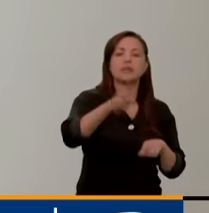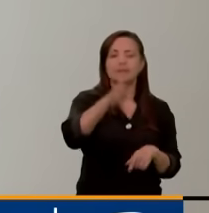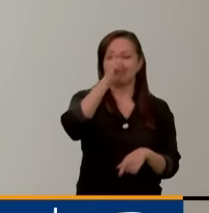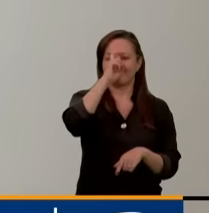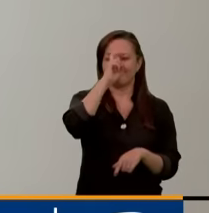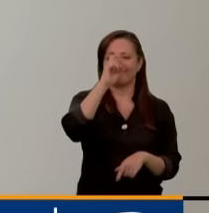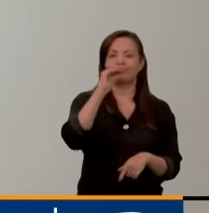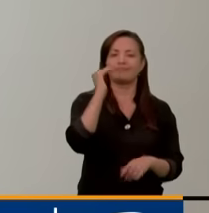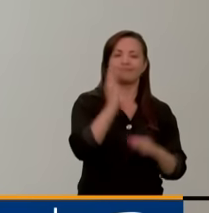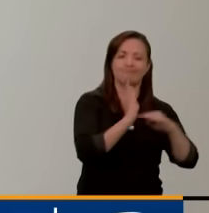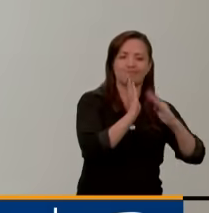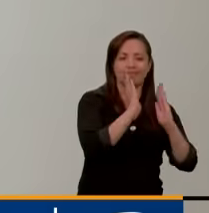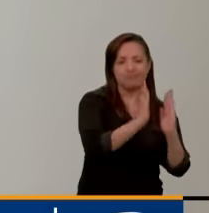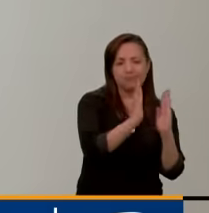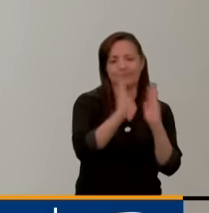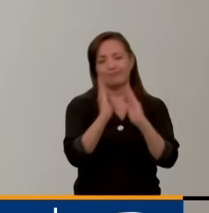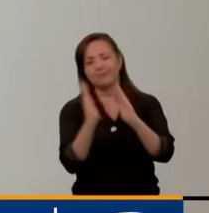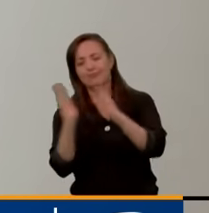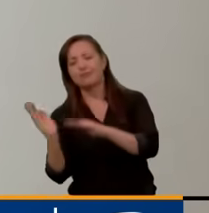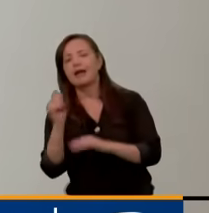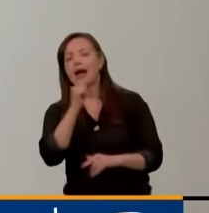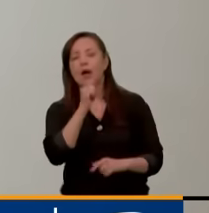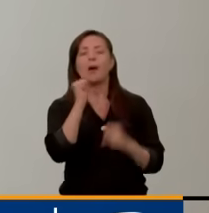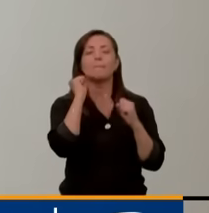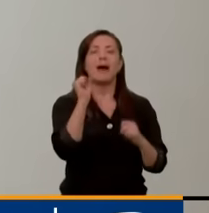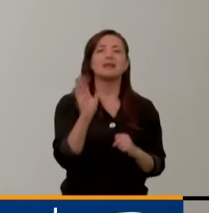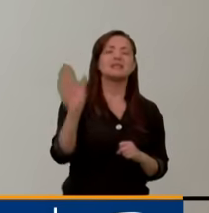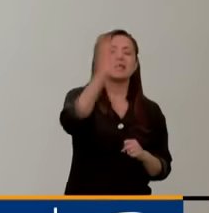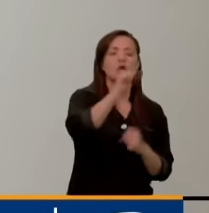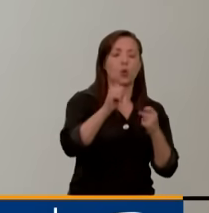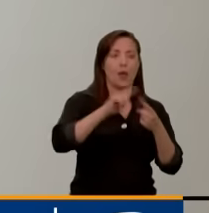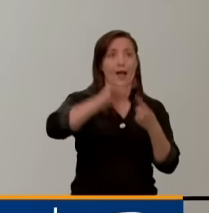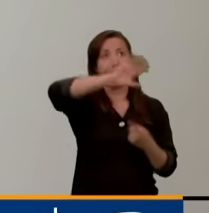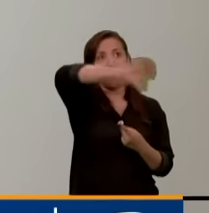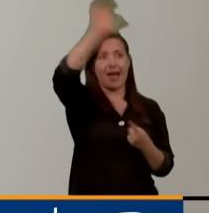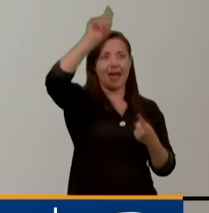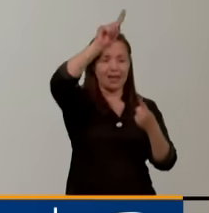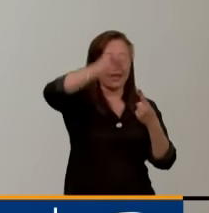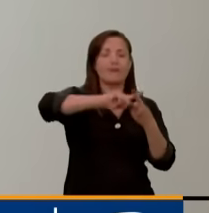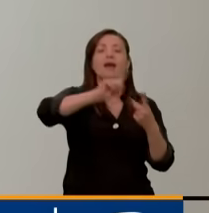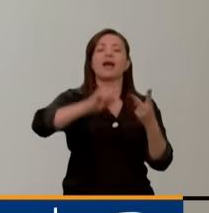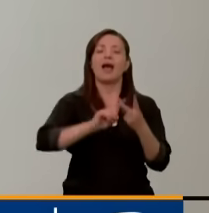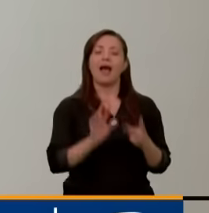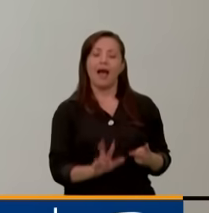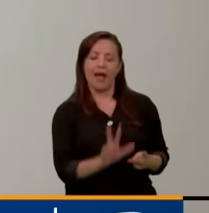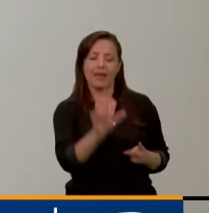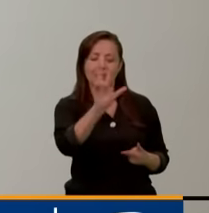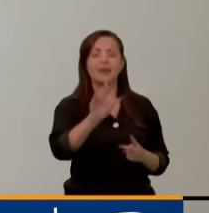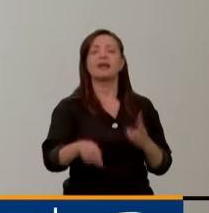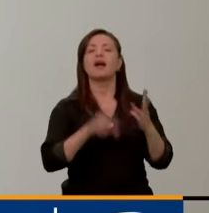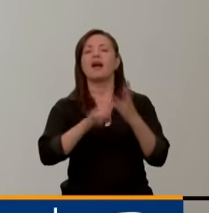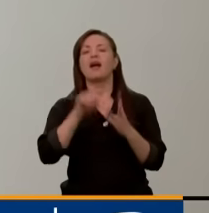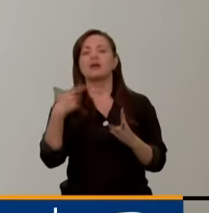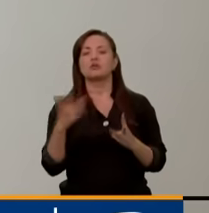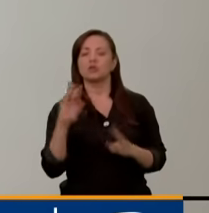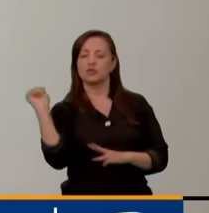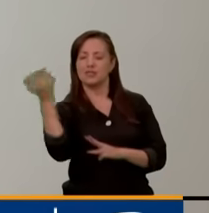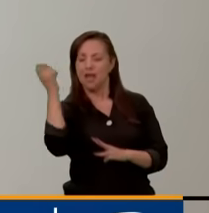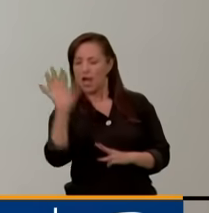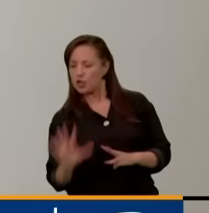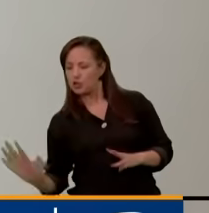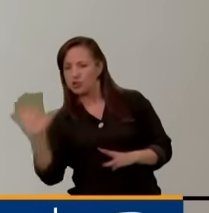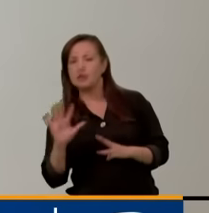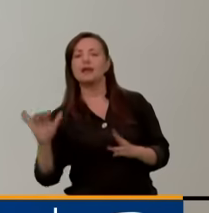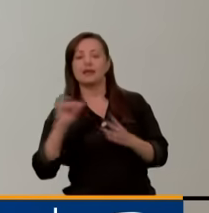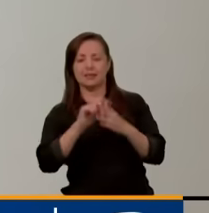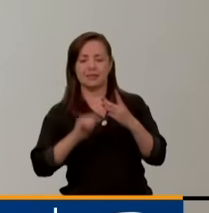tres regiones que van a ser las más afectadas por desabastecimiento de agua: la región Caribe, la región Andina y los Llanos Orientales. Entonces, lo primero que tenemos que